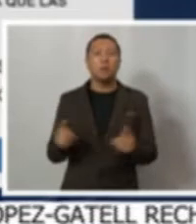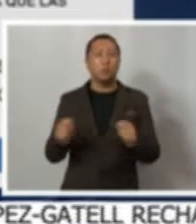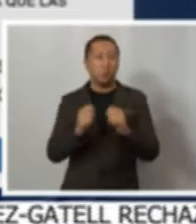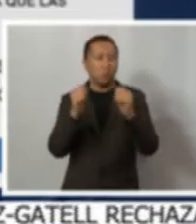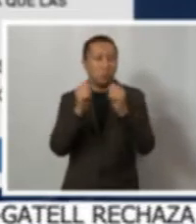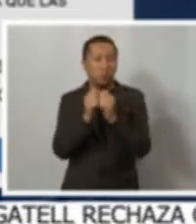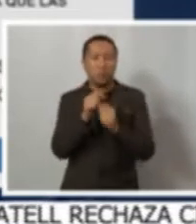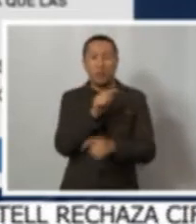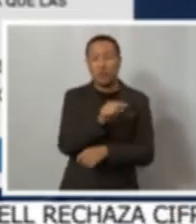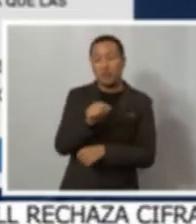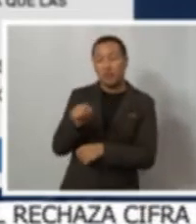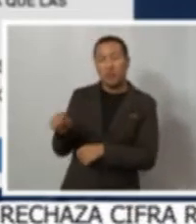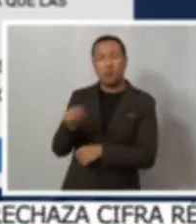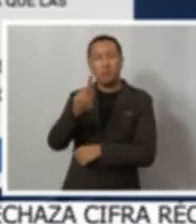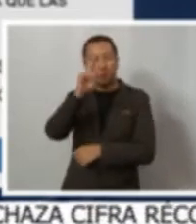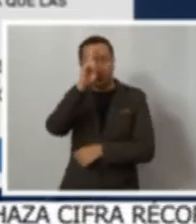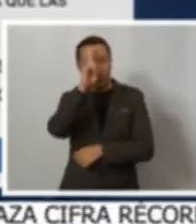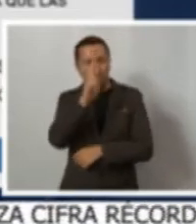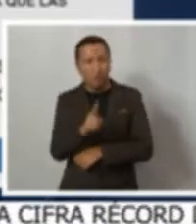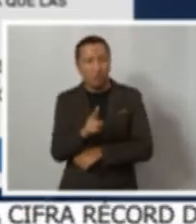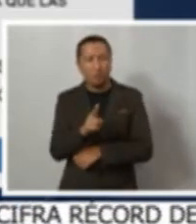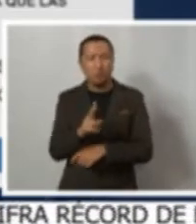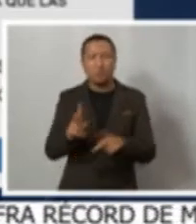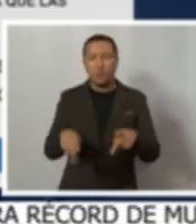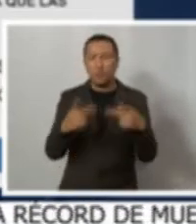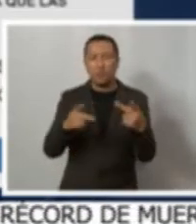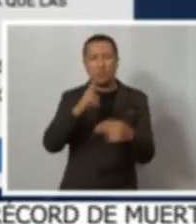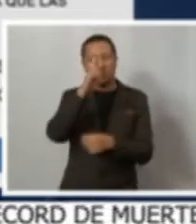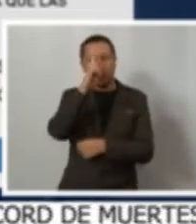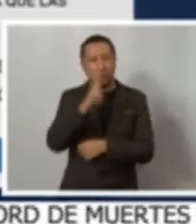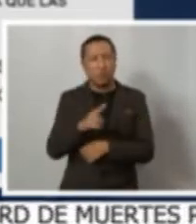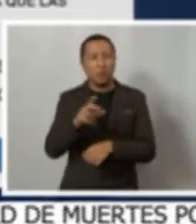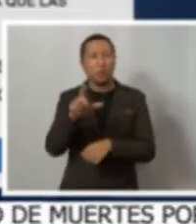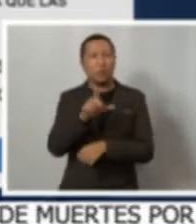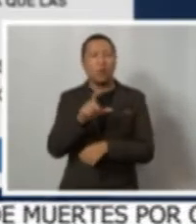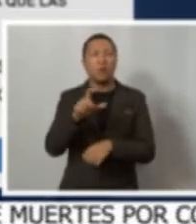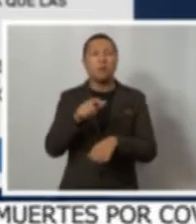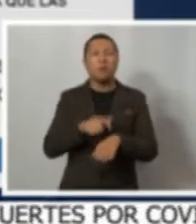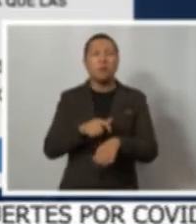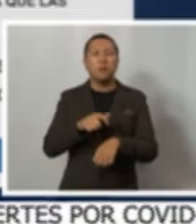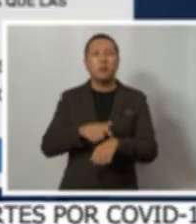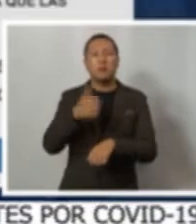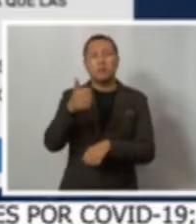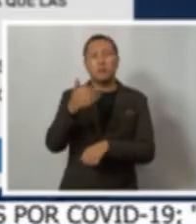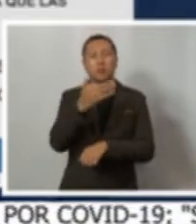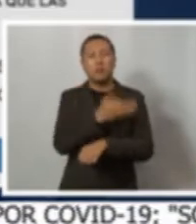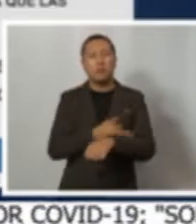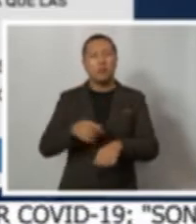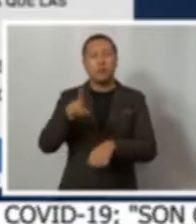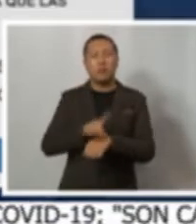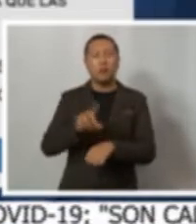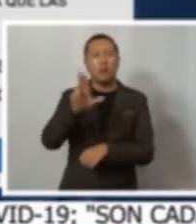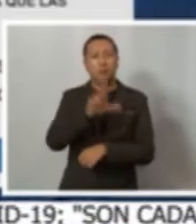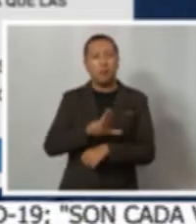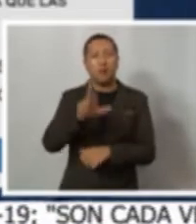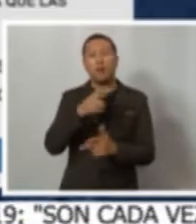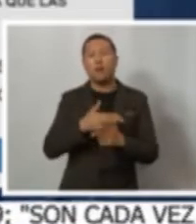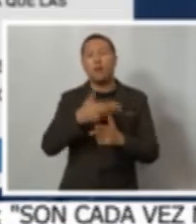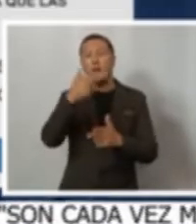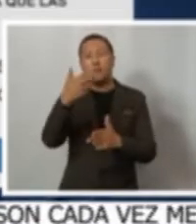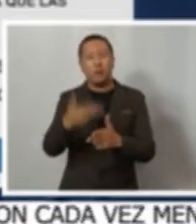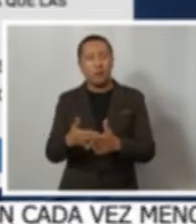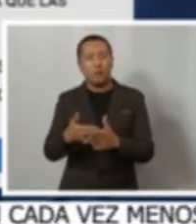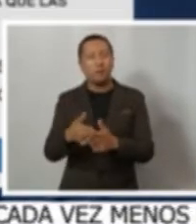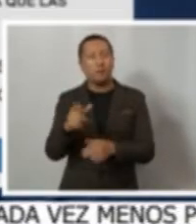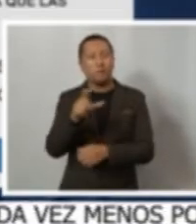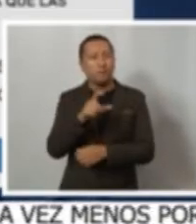su venta desde las 8 horas del día martes 6 de octubre del presente año hasta que las condiciones